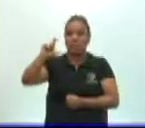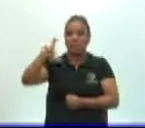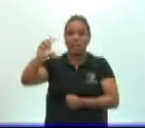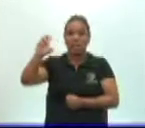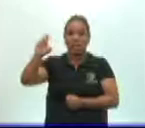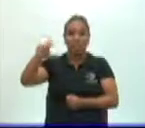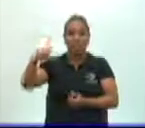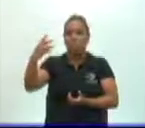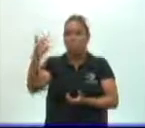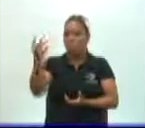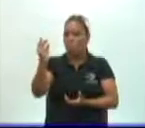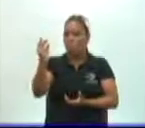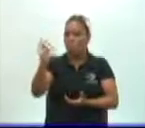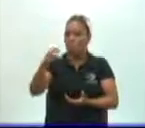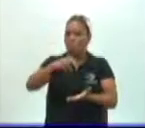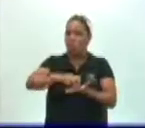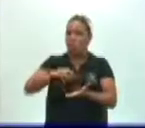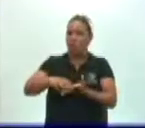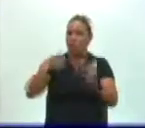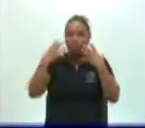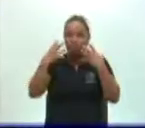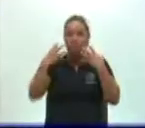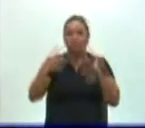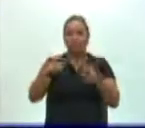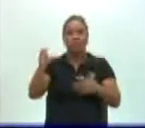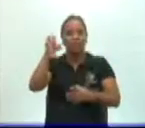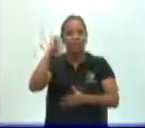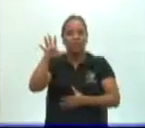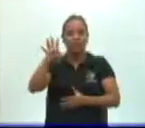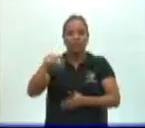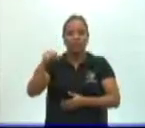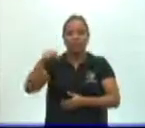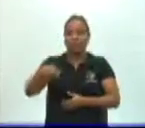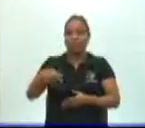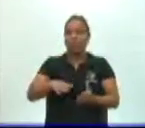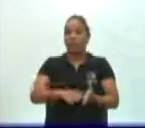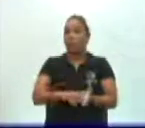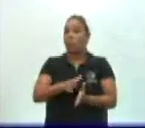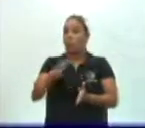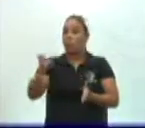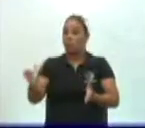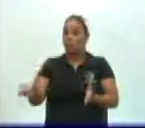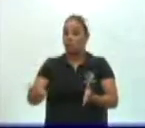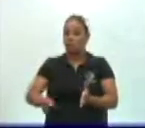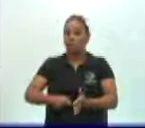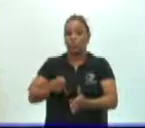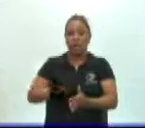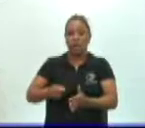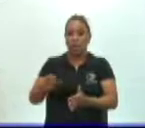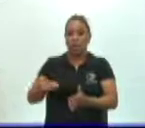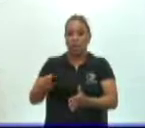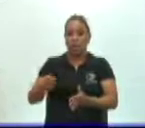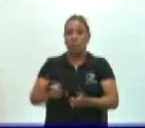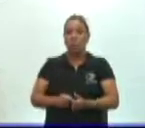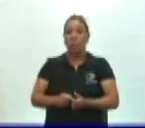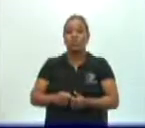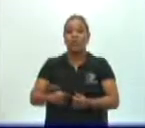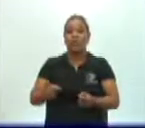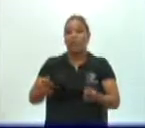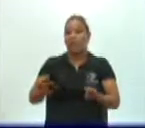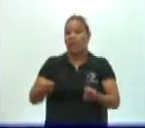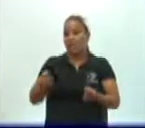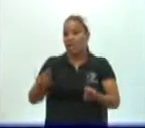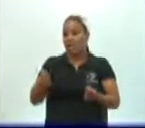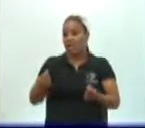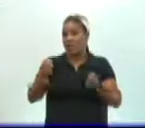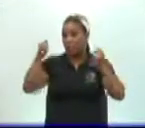van a desarrollar estas manifestaciones. Y aquí hay una transición, muchachos, de una lucha espontánea a una lucha económica, donde ya voy a